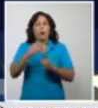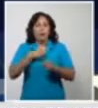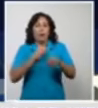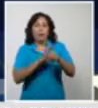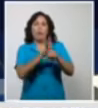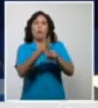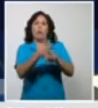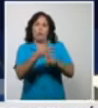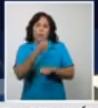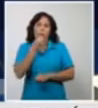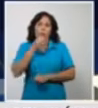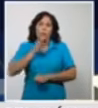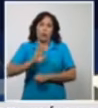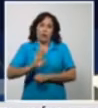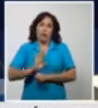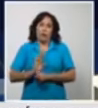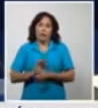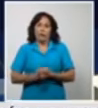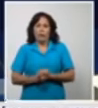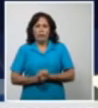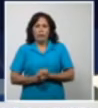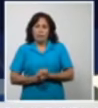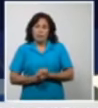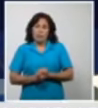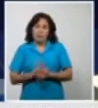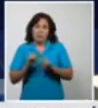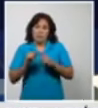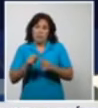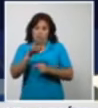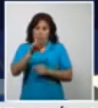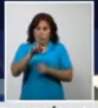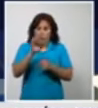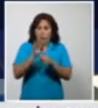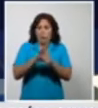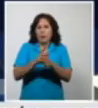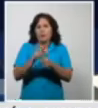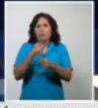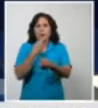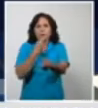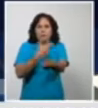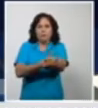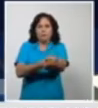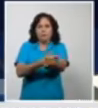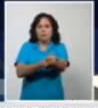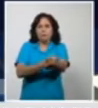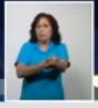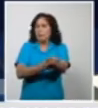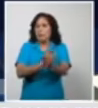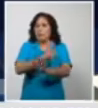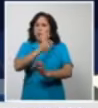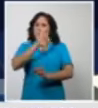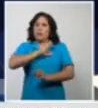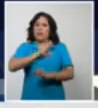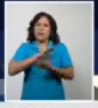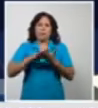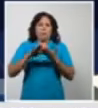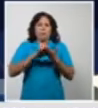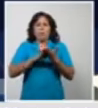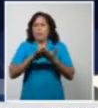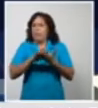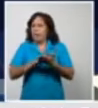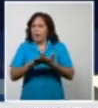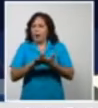SARS-CoV-2, o sea, con el COVID-19, que no se hayan detectado